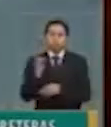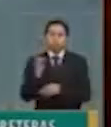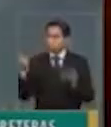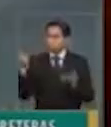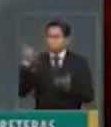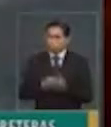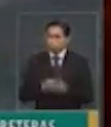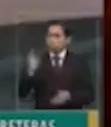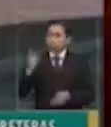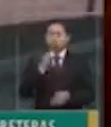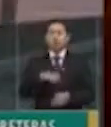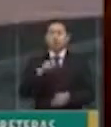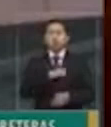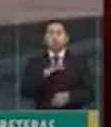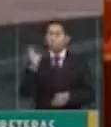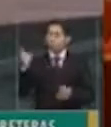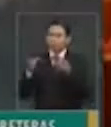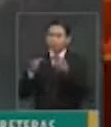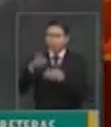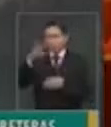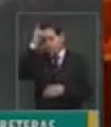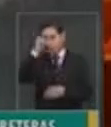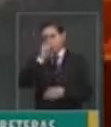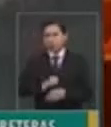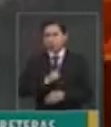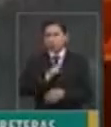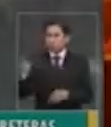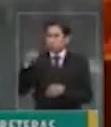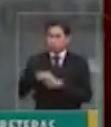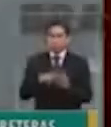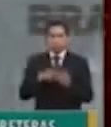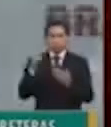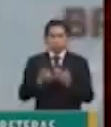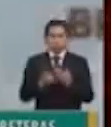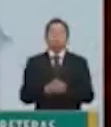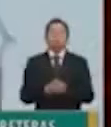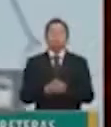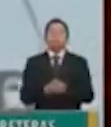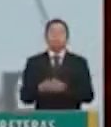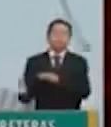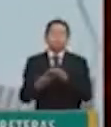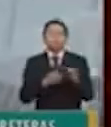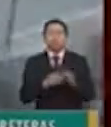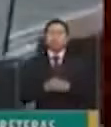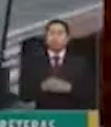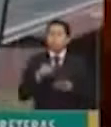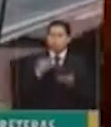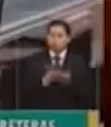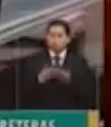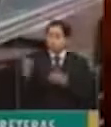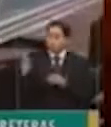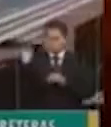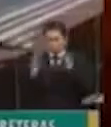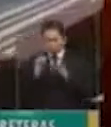de 4.5-5%, nos exige a que tengamos vías alternativas para dinamizar